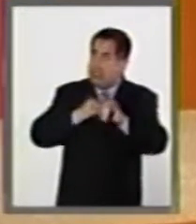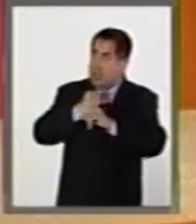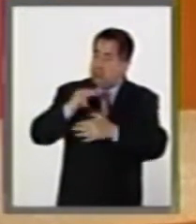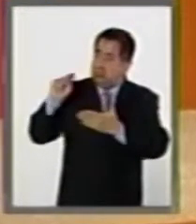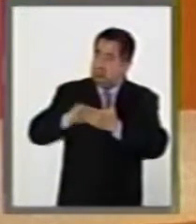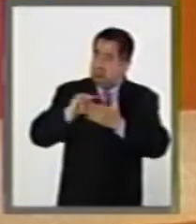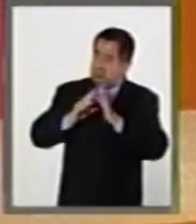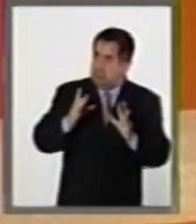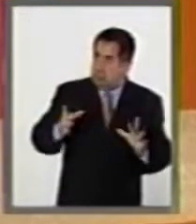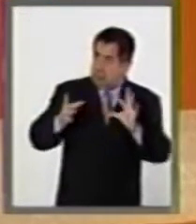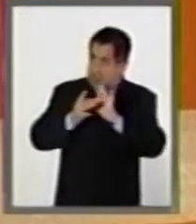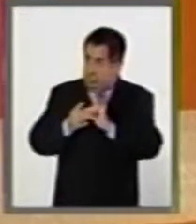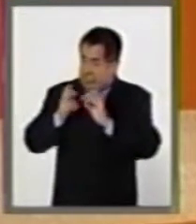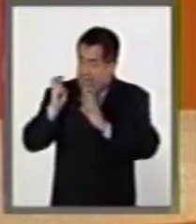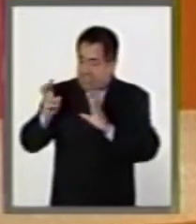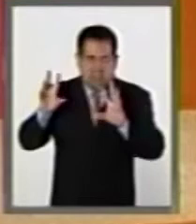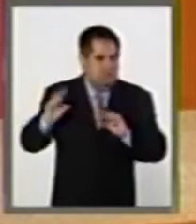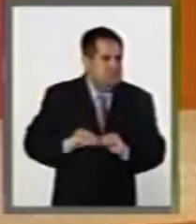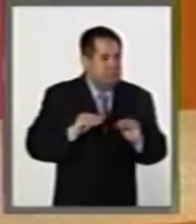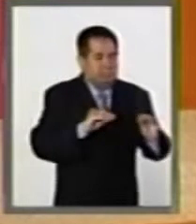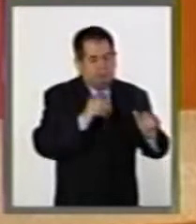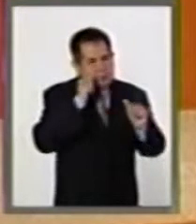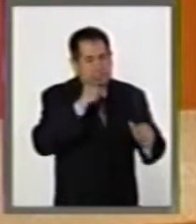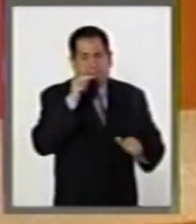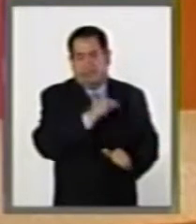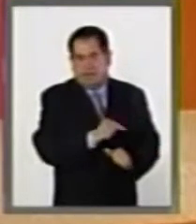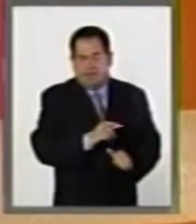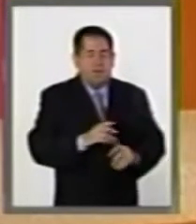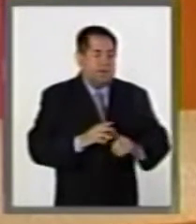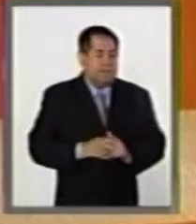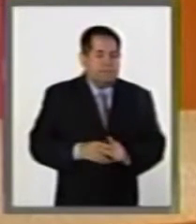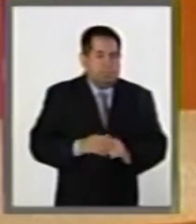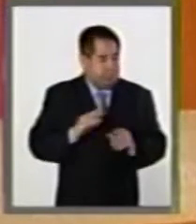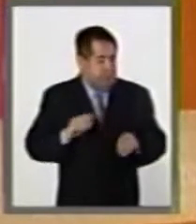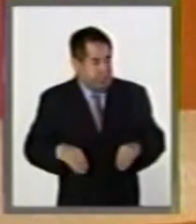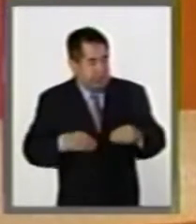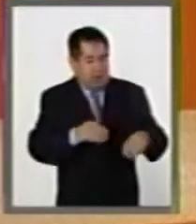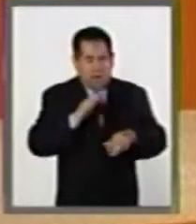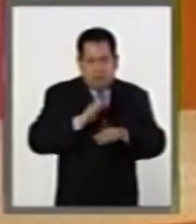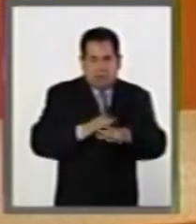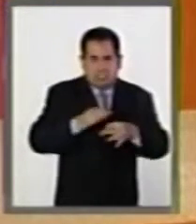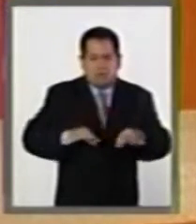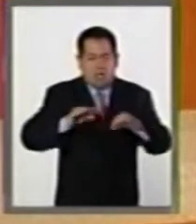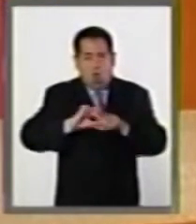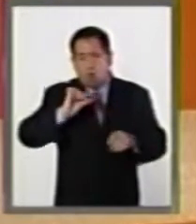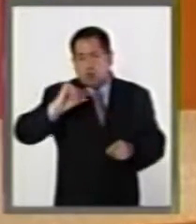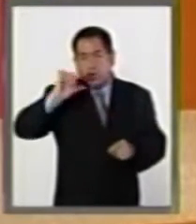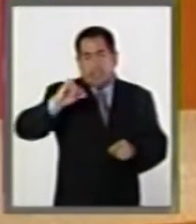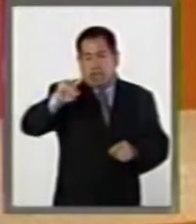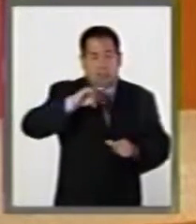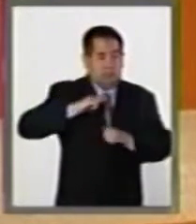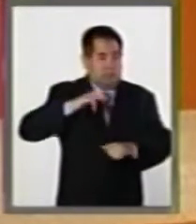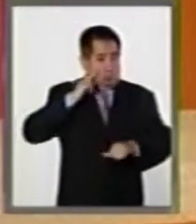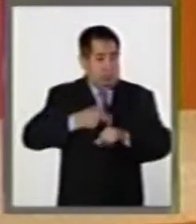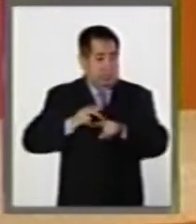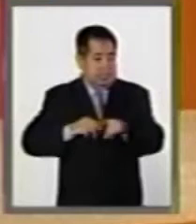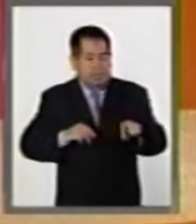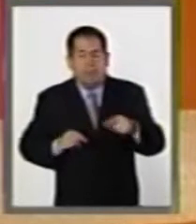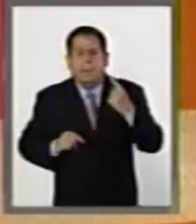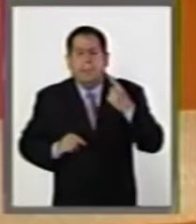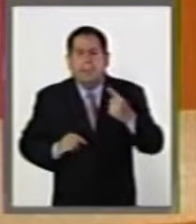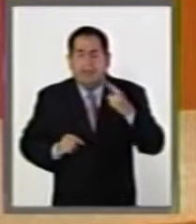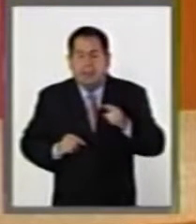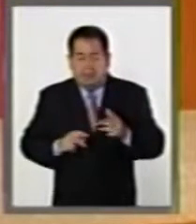Estado mexicano forma parte. Pretendemos dotar de herramientas a las autoridades competentes para